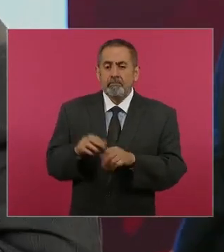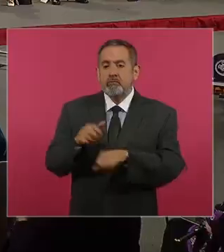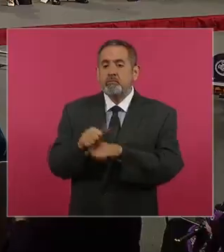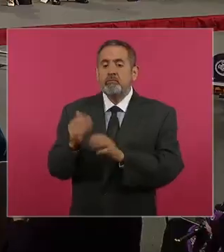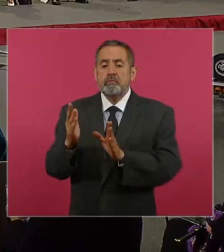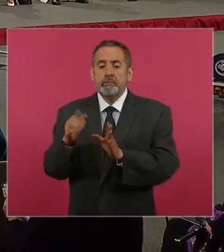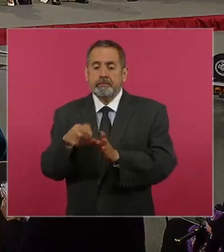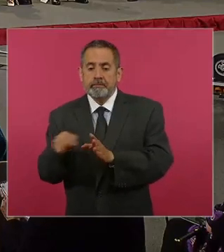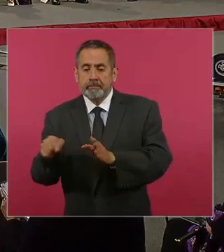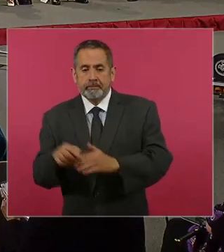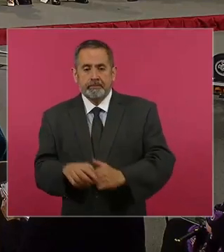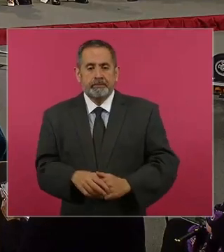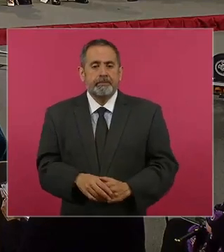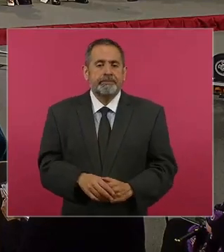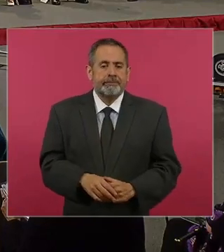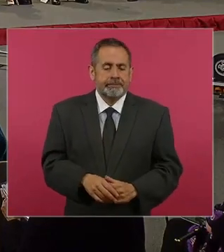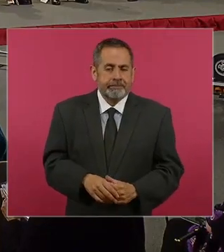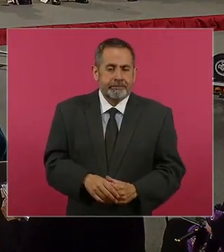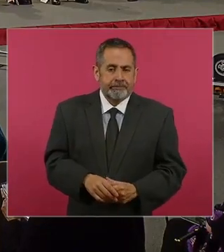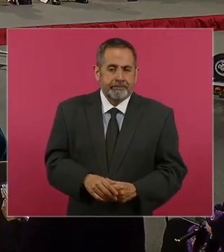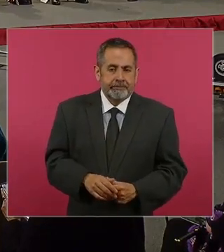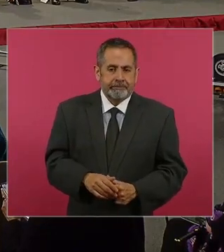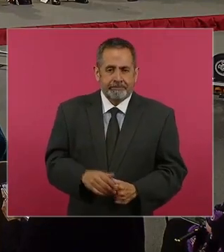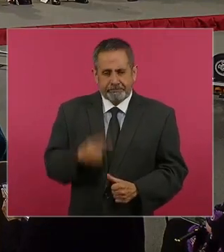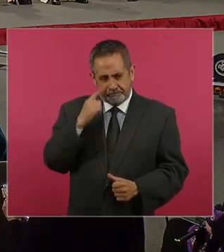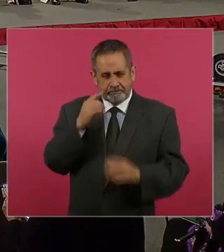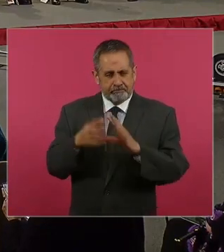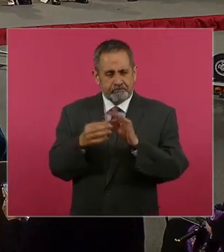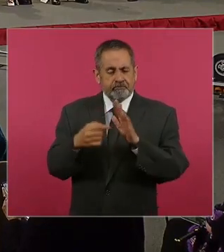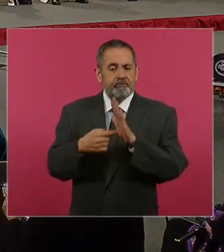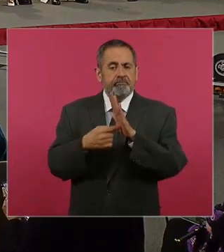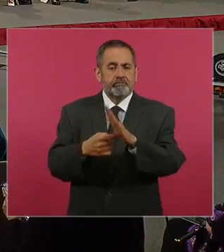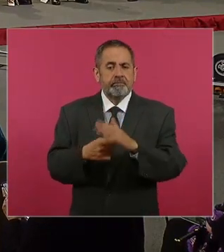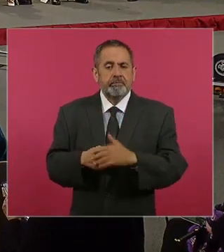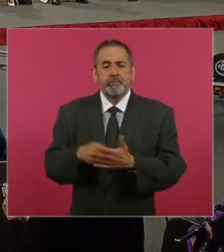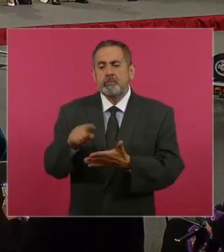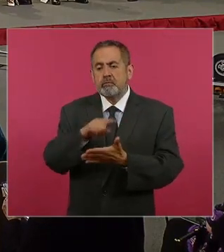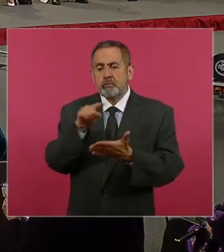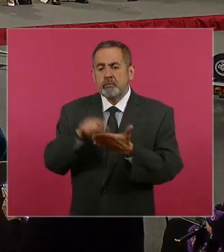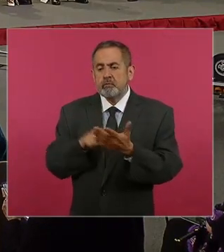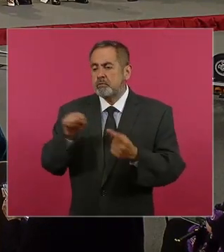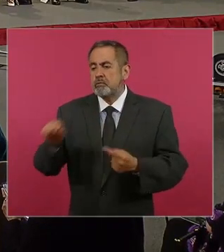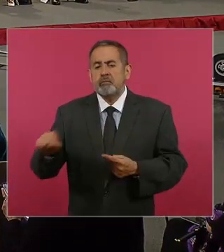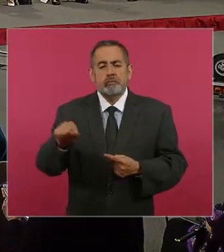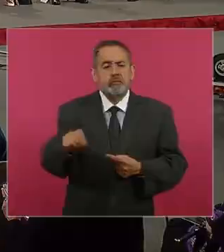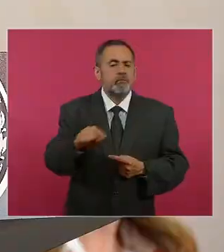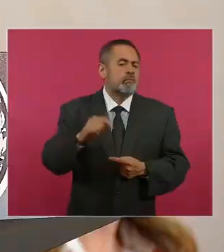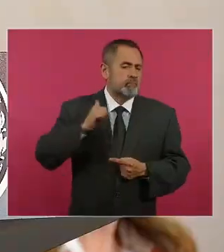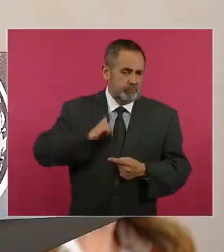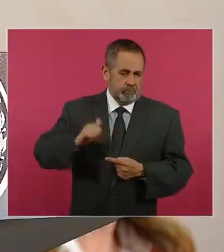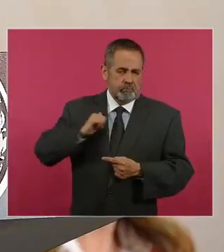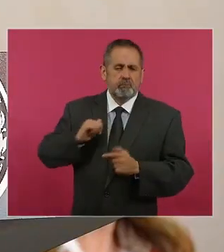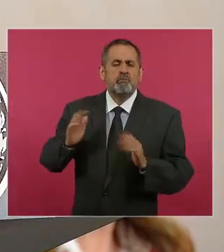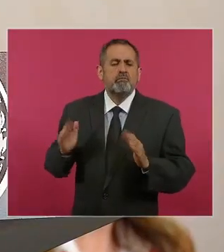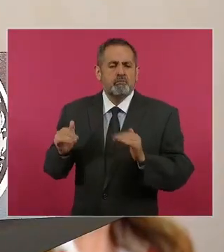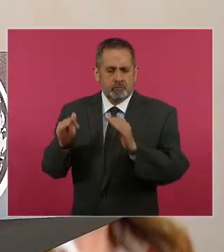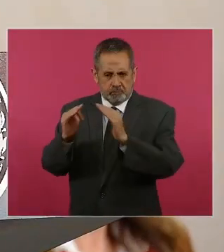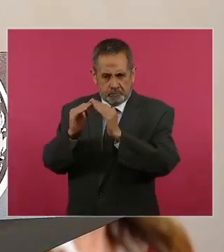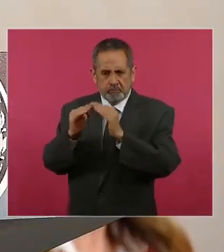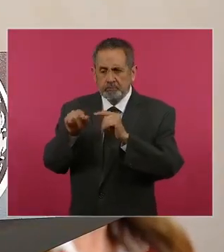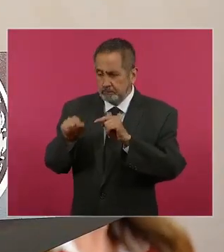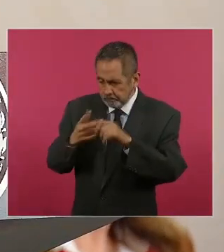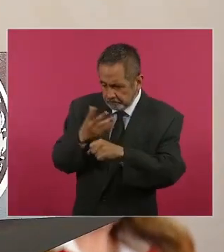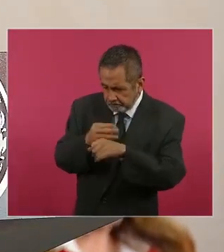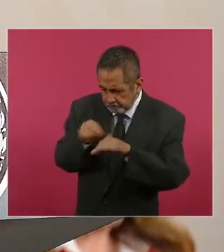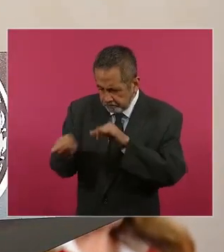5. Vamos ahora a revisar de manera muy general los sitios arqueológicos que estamos trabajando